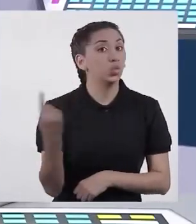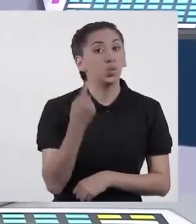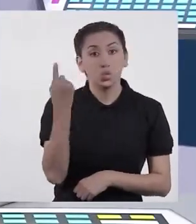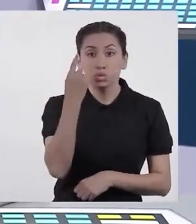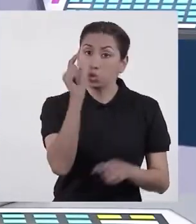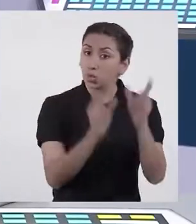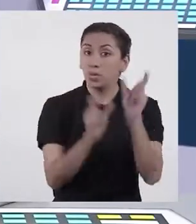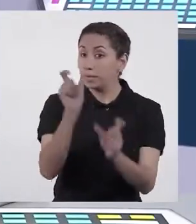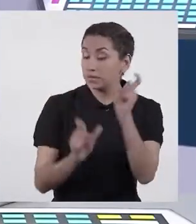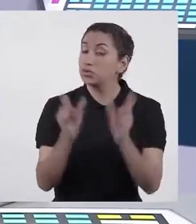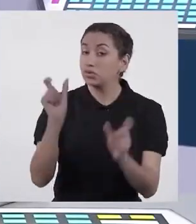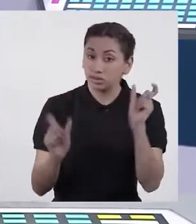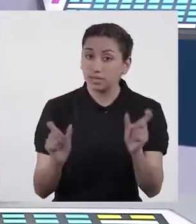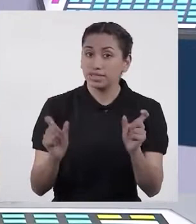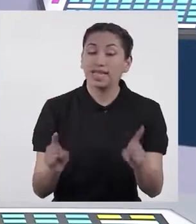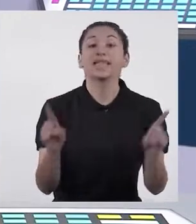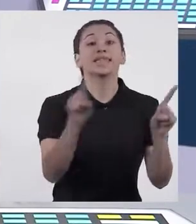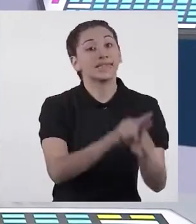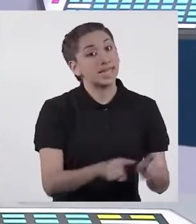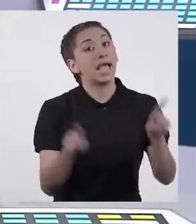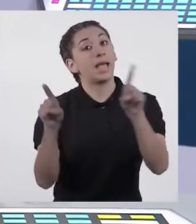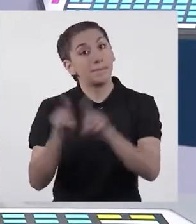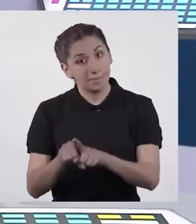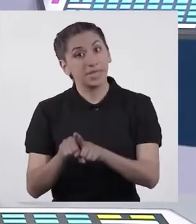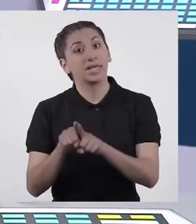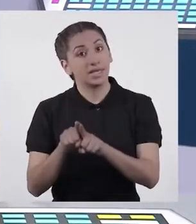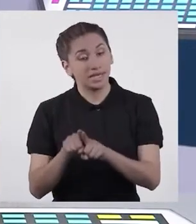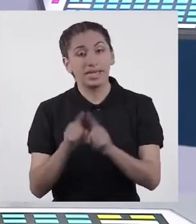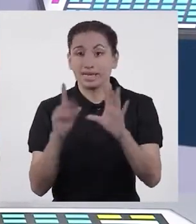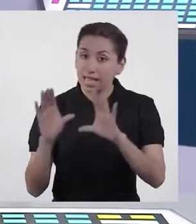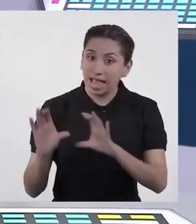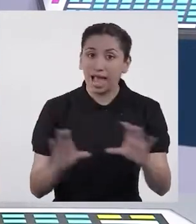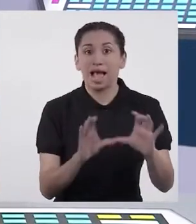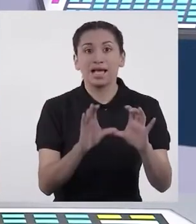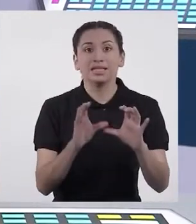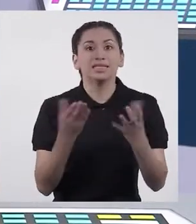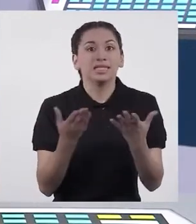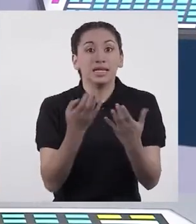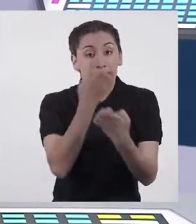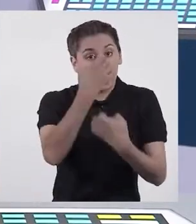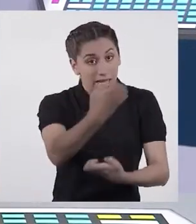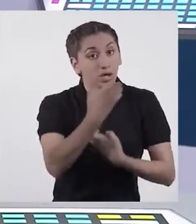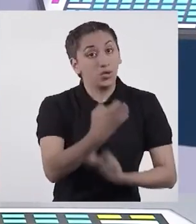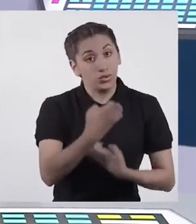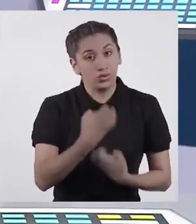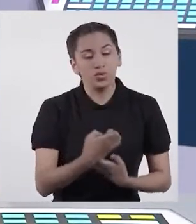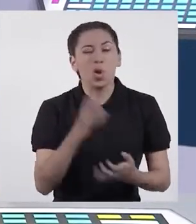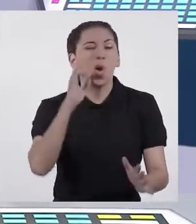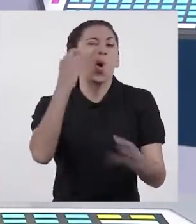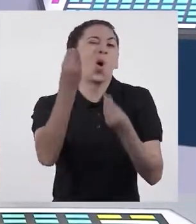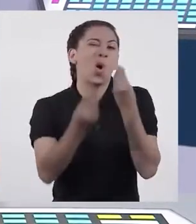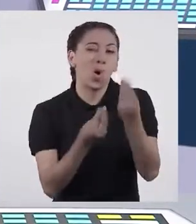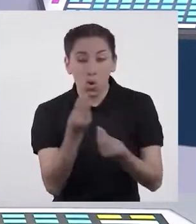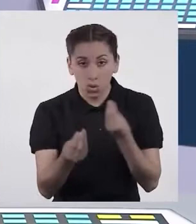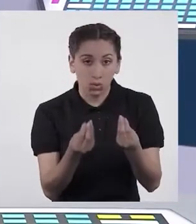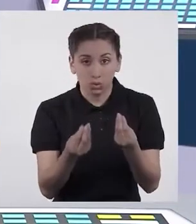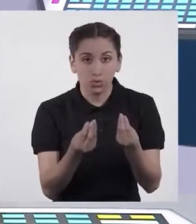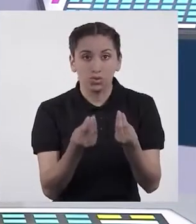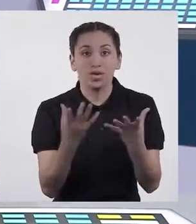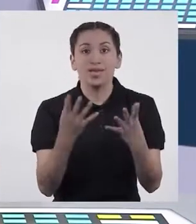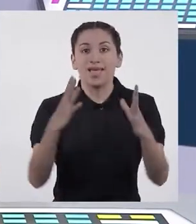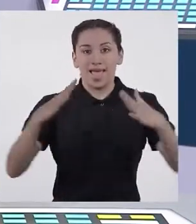solo a las personas, también al desarrollo de actividades económicas, como